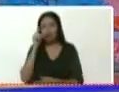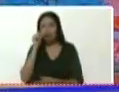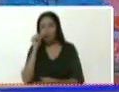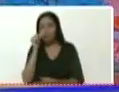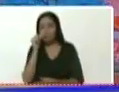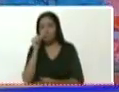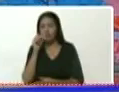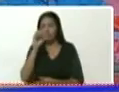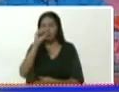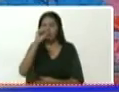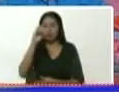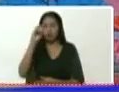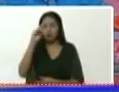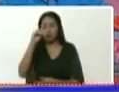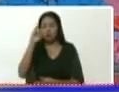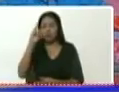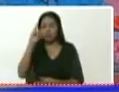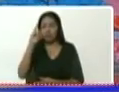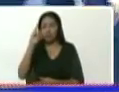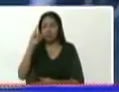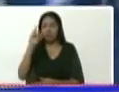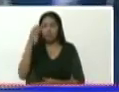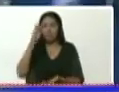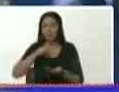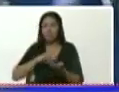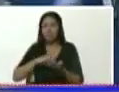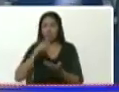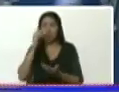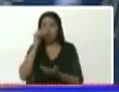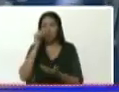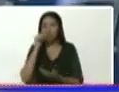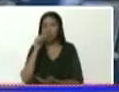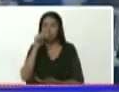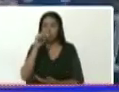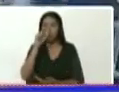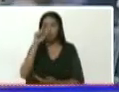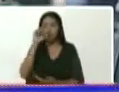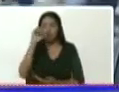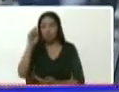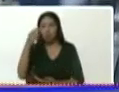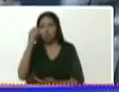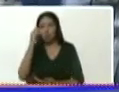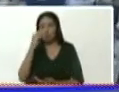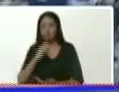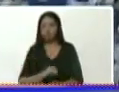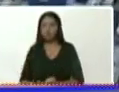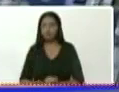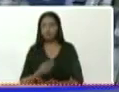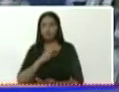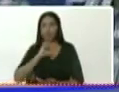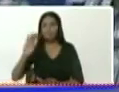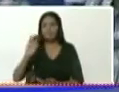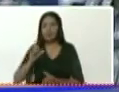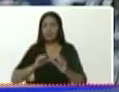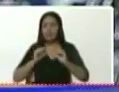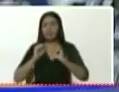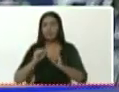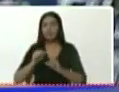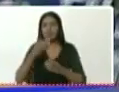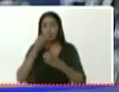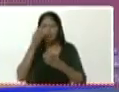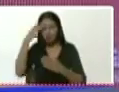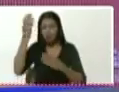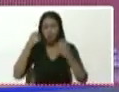comandante de la SODI Miranda, general de división Lugo Becerril. La patria sigue, que Dios los bendiga, nuestra